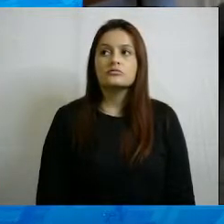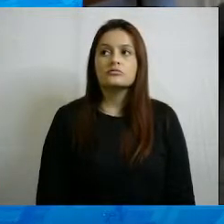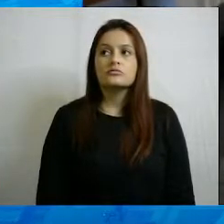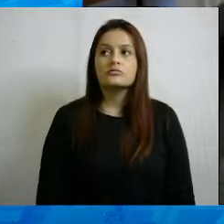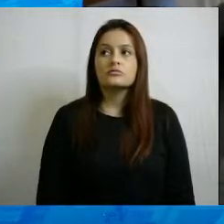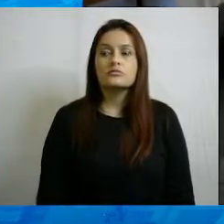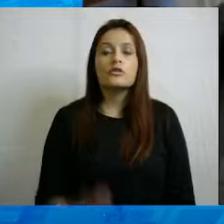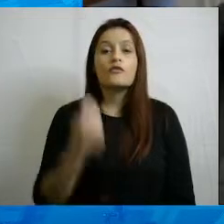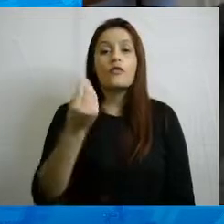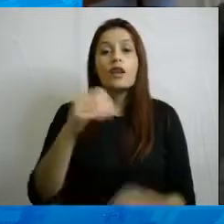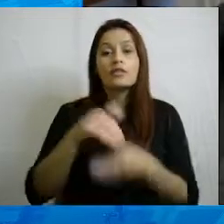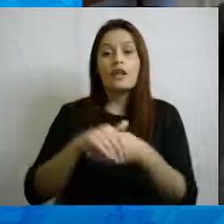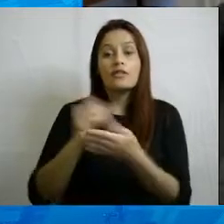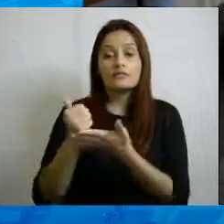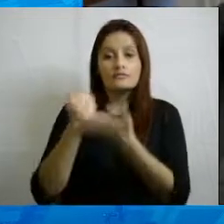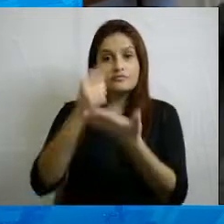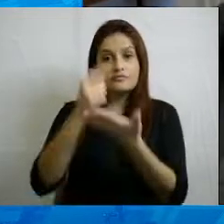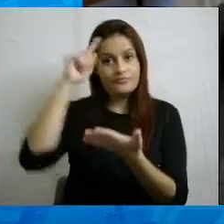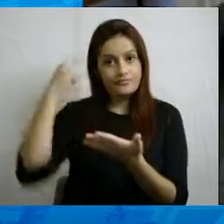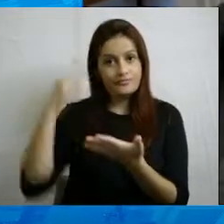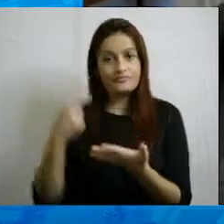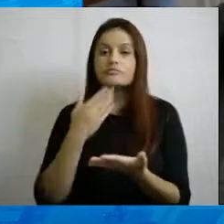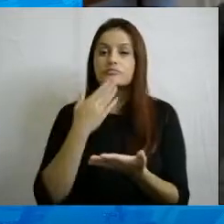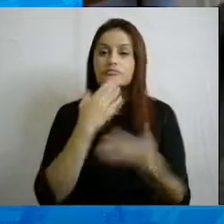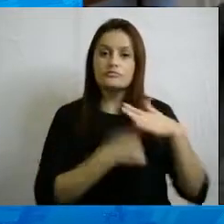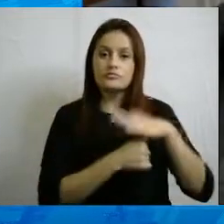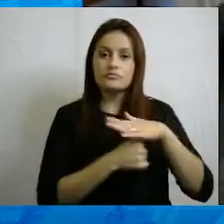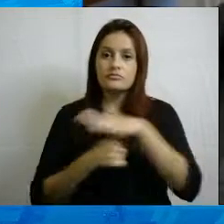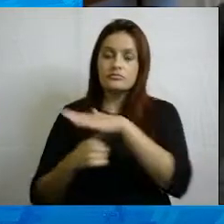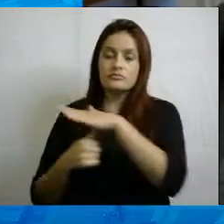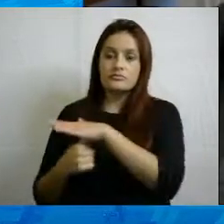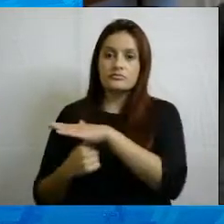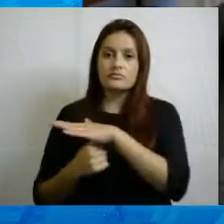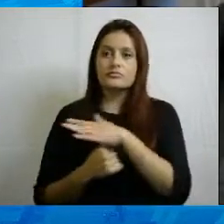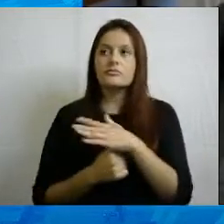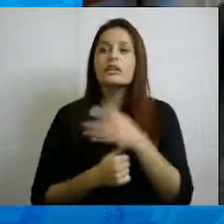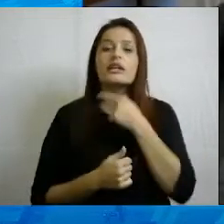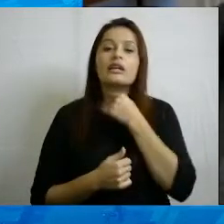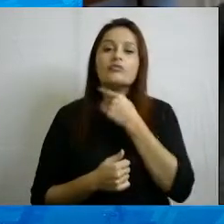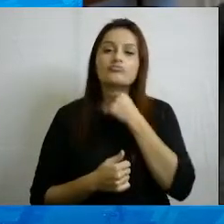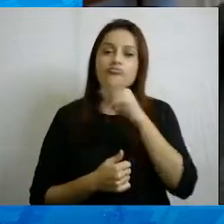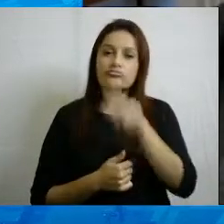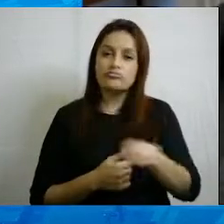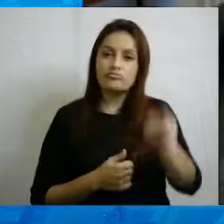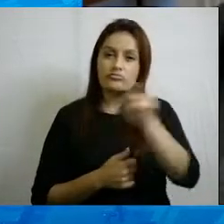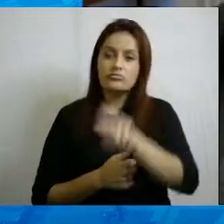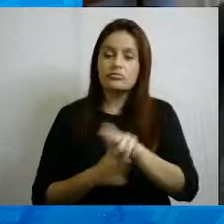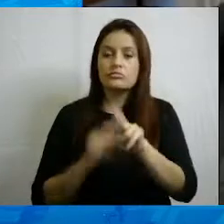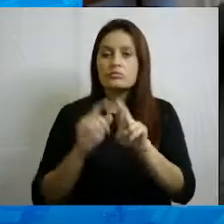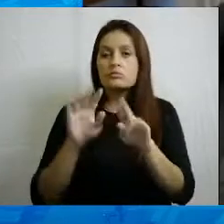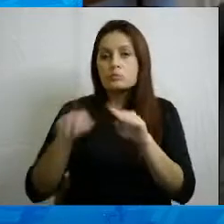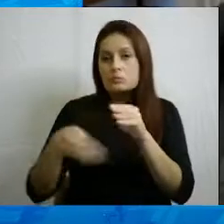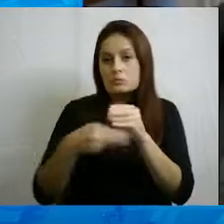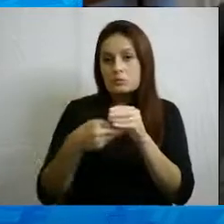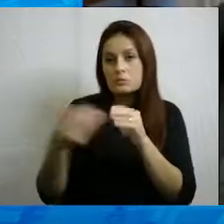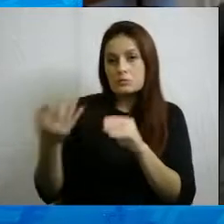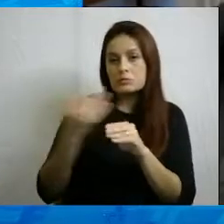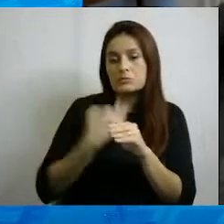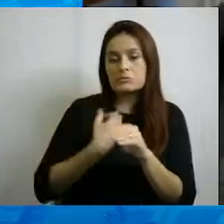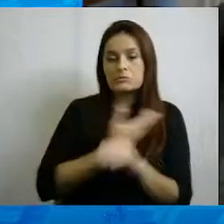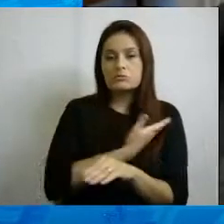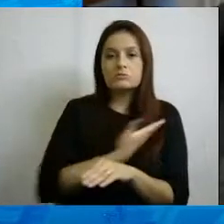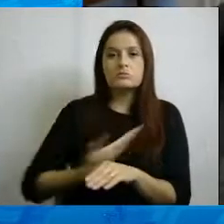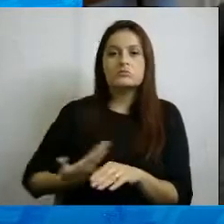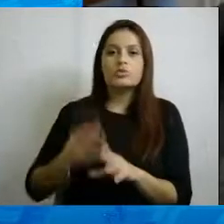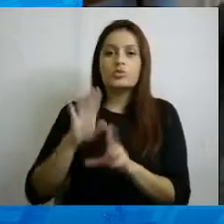apoyas. Hola, buenas tardes, alcaldesa, concejales. Bueno, quiero recordar y complementar un poco lo del presidente de la Junta